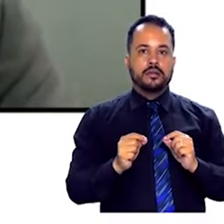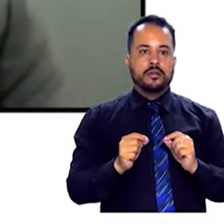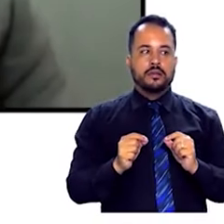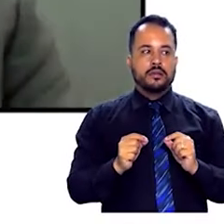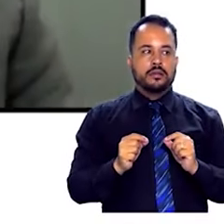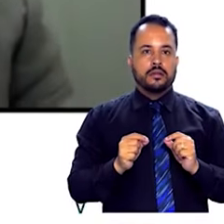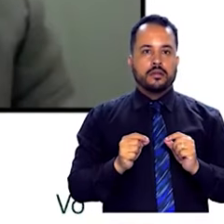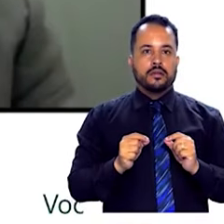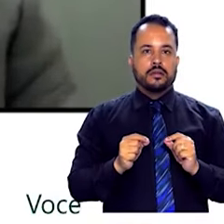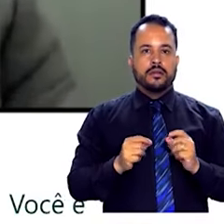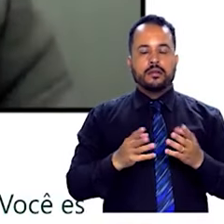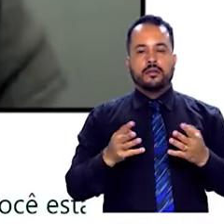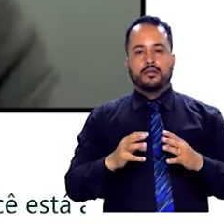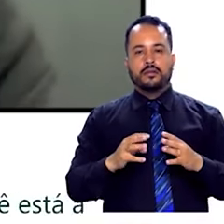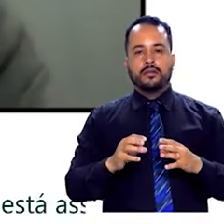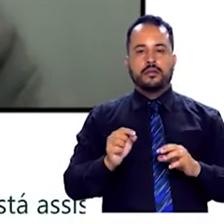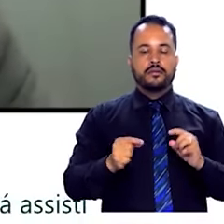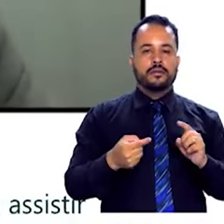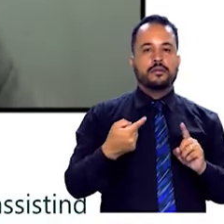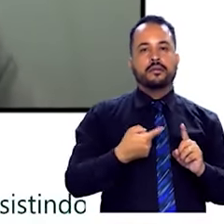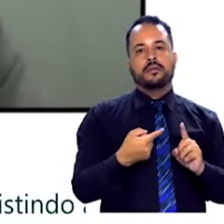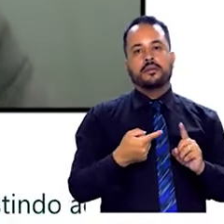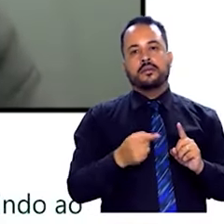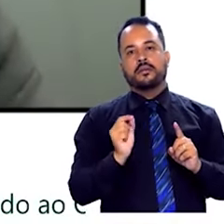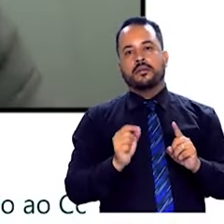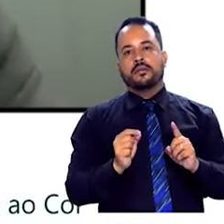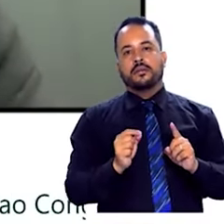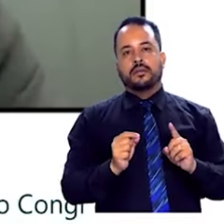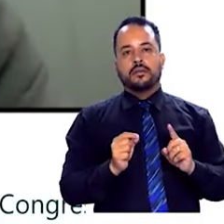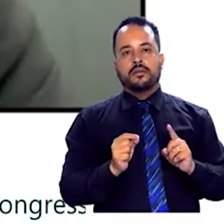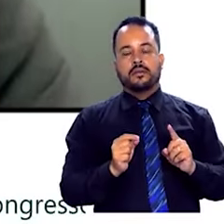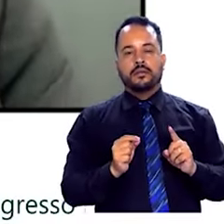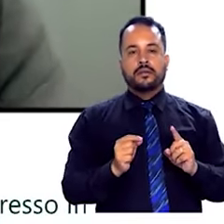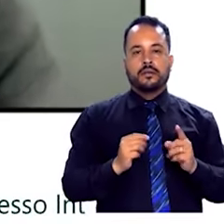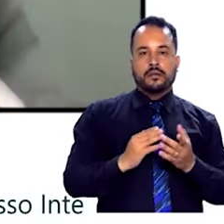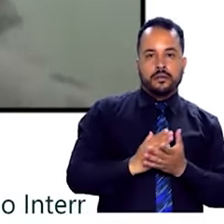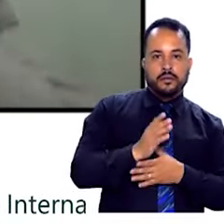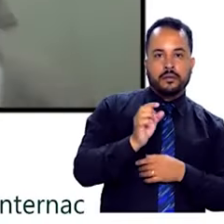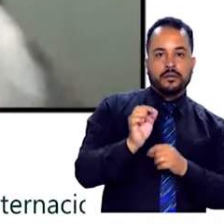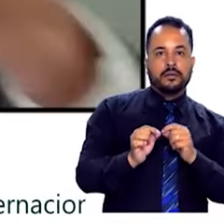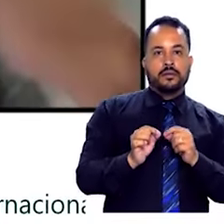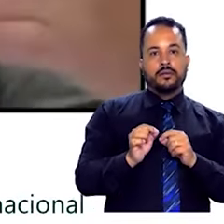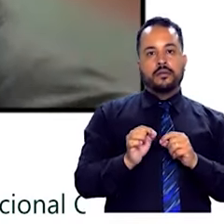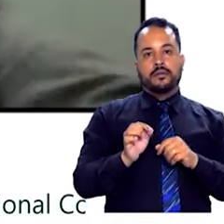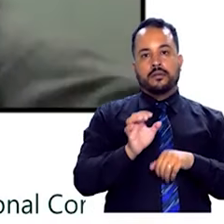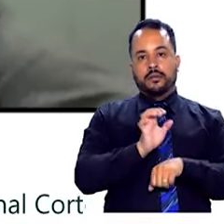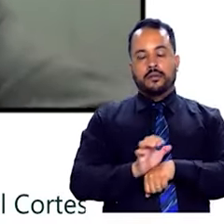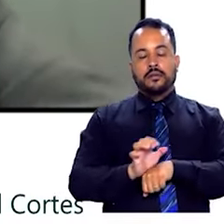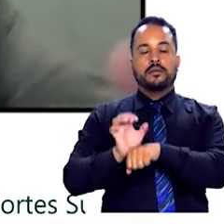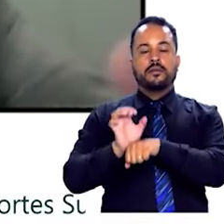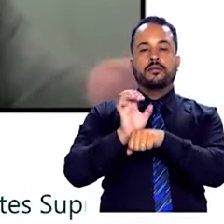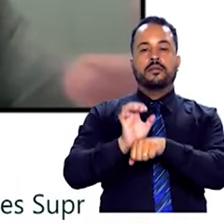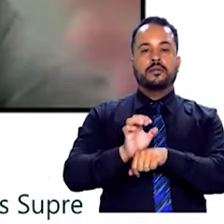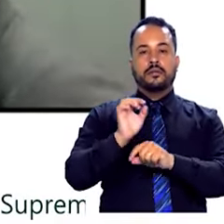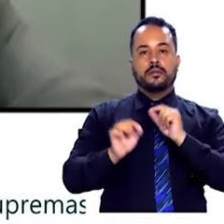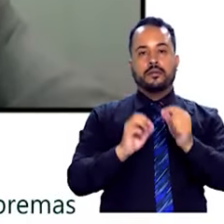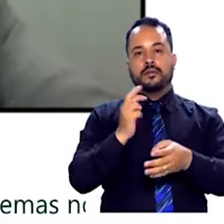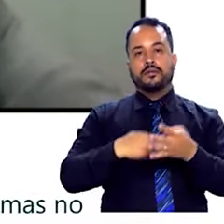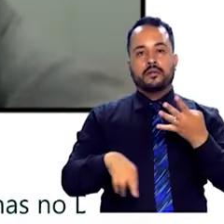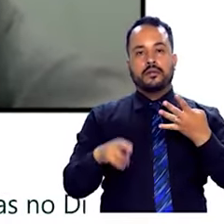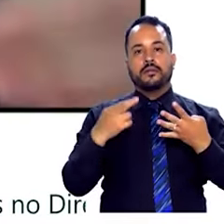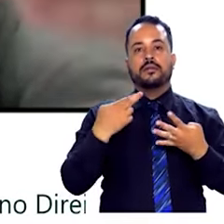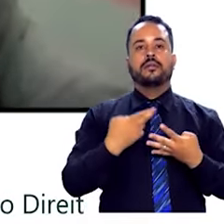atribu una competencia para decidir esta clase de recursos implican entender los